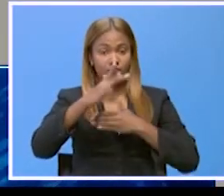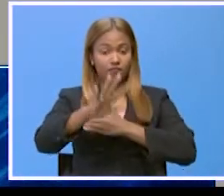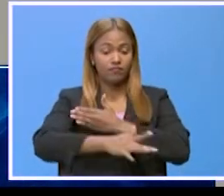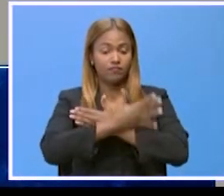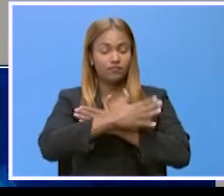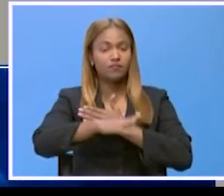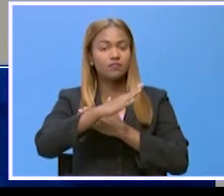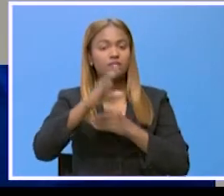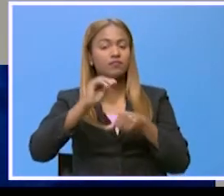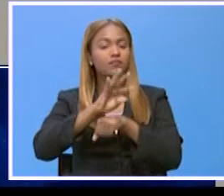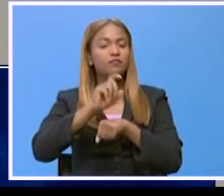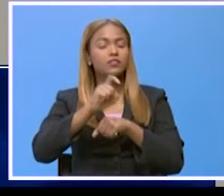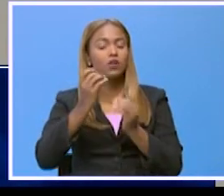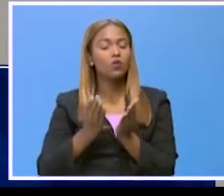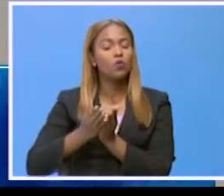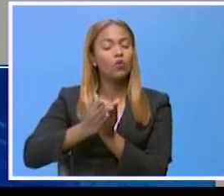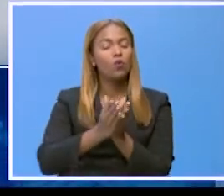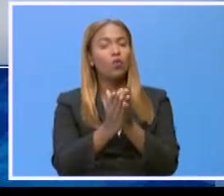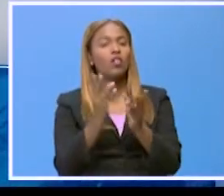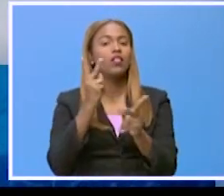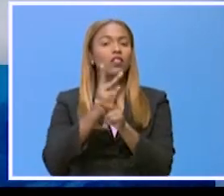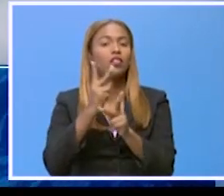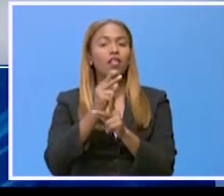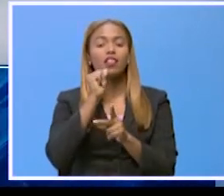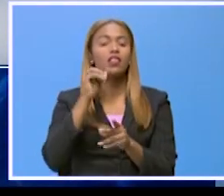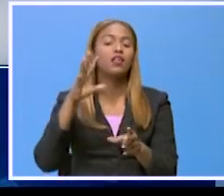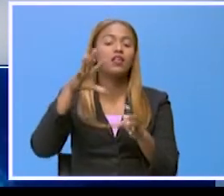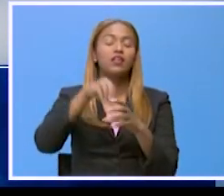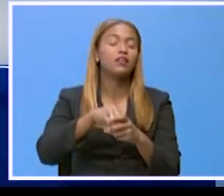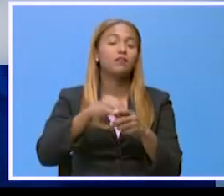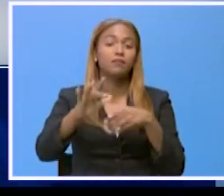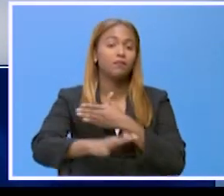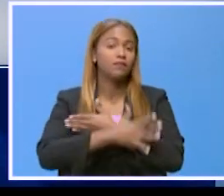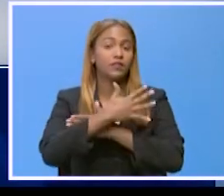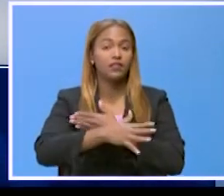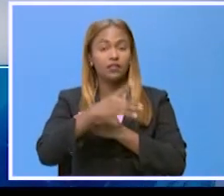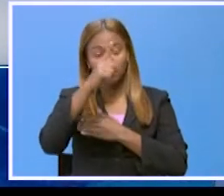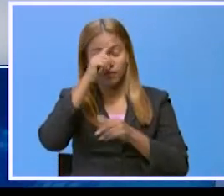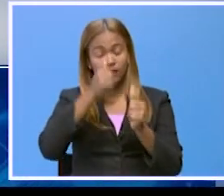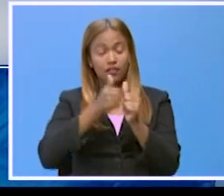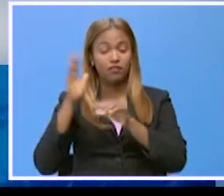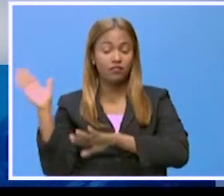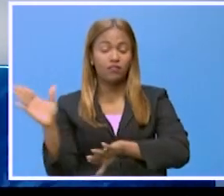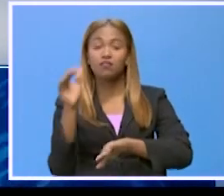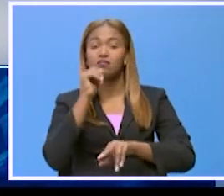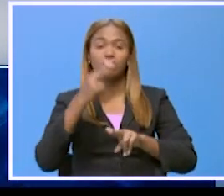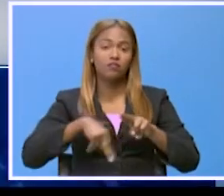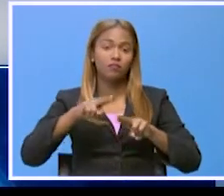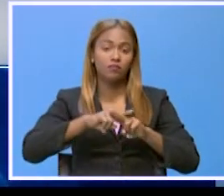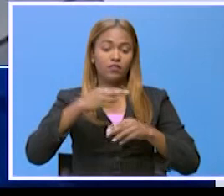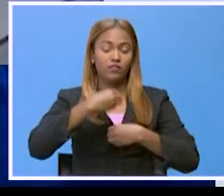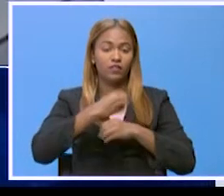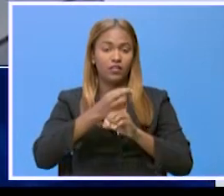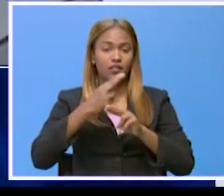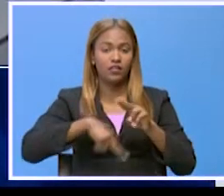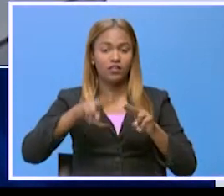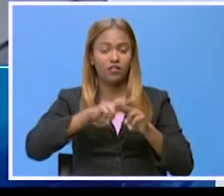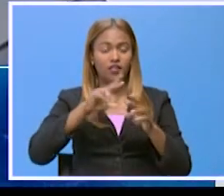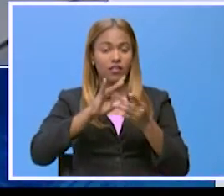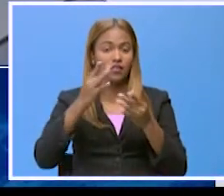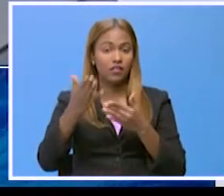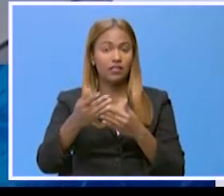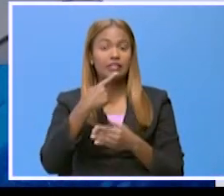se recomienda navegar con precaución sin aventurarse mar adentro por olas anormales la oficina nacional de meteorología